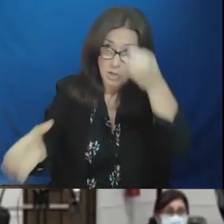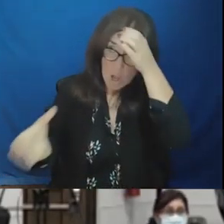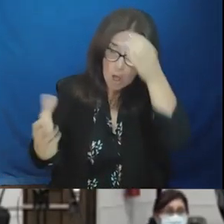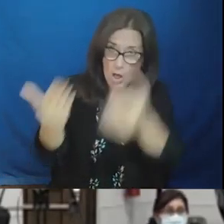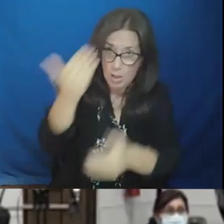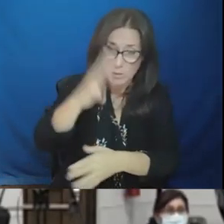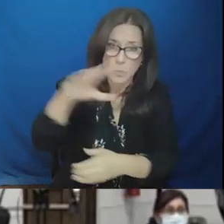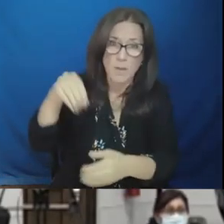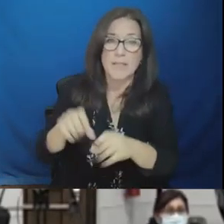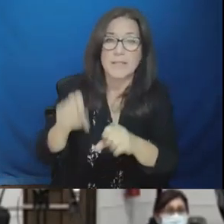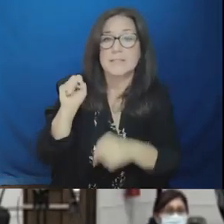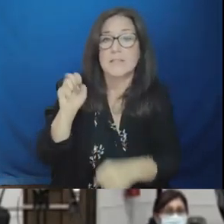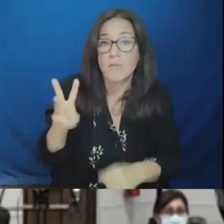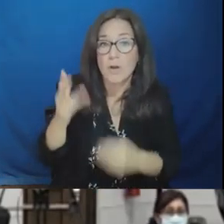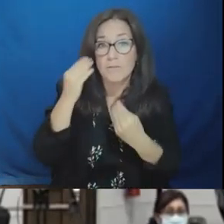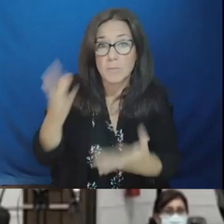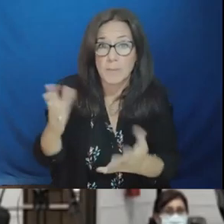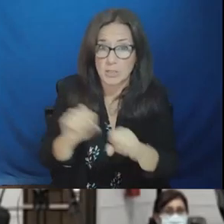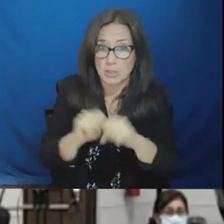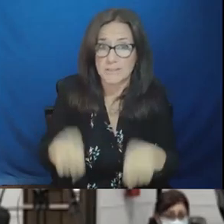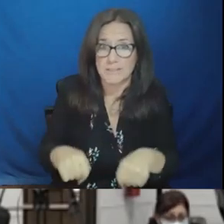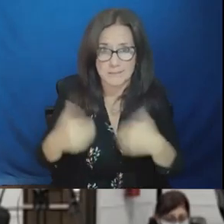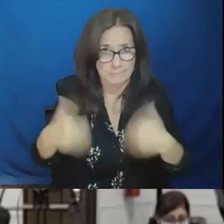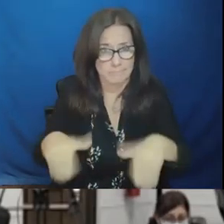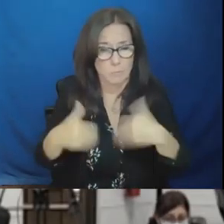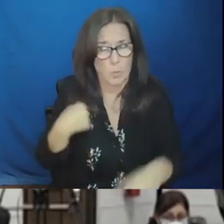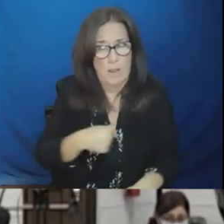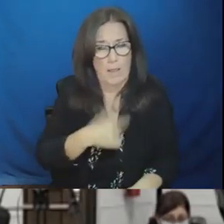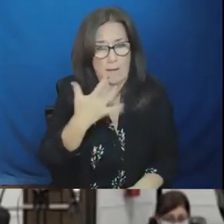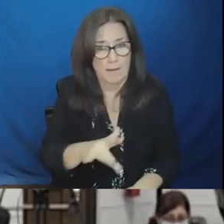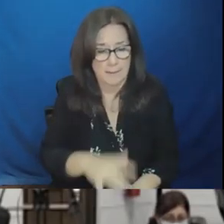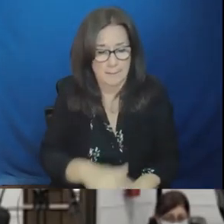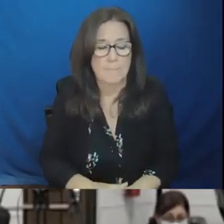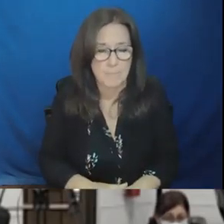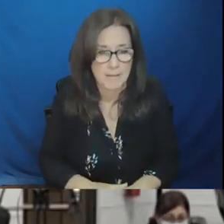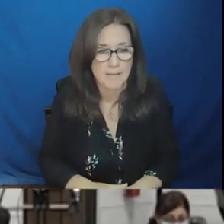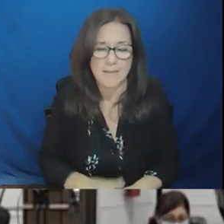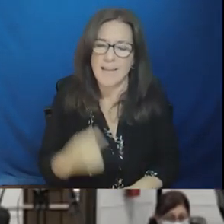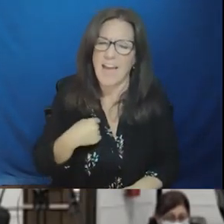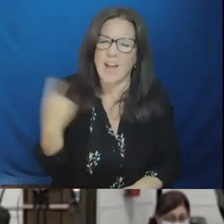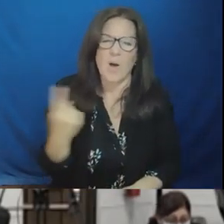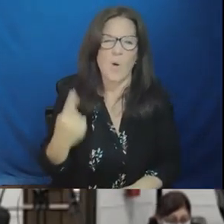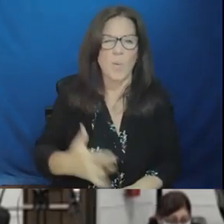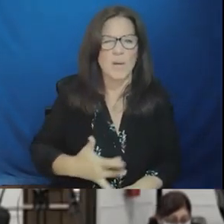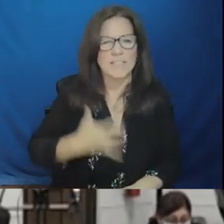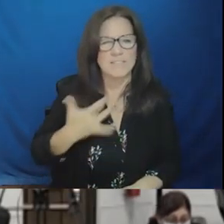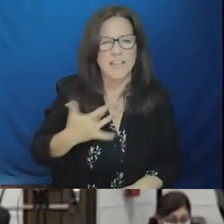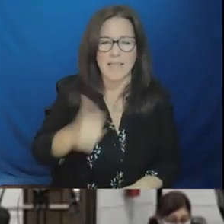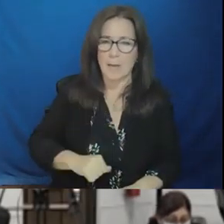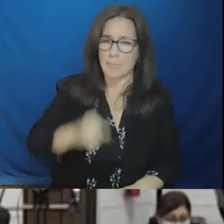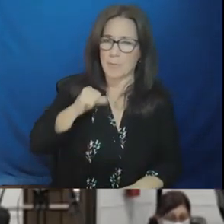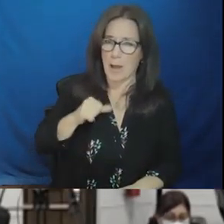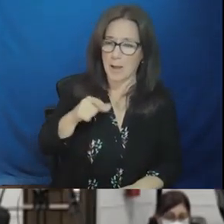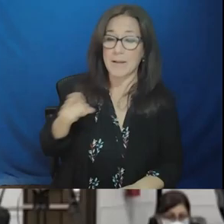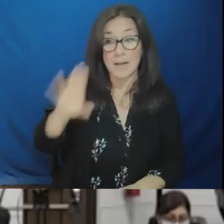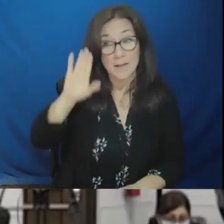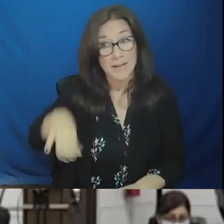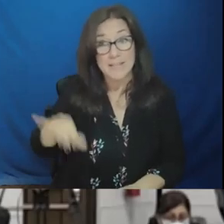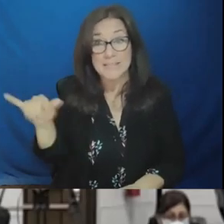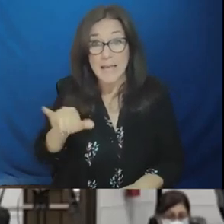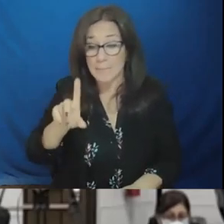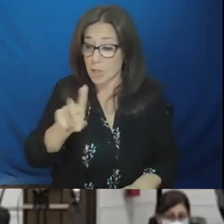una gran cantidad de conocimiento en sistemas informativos y tecnológicos y somos muy afortunados de tenerlo y como